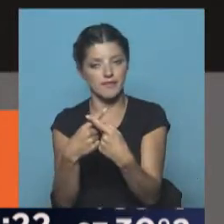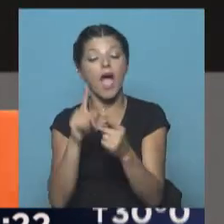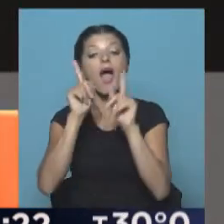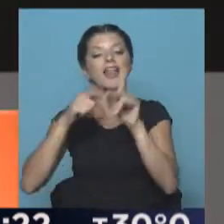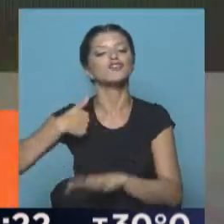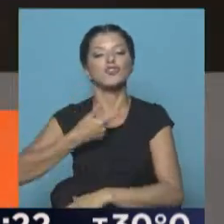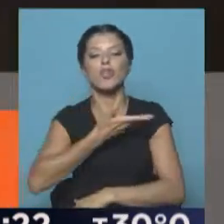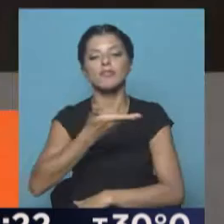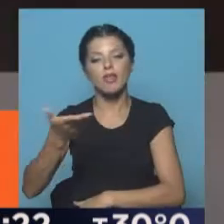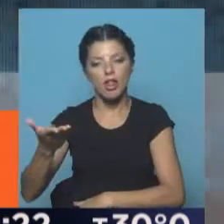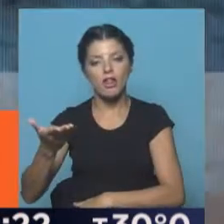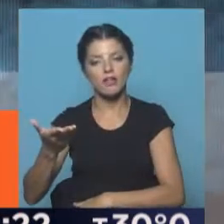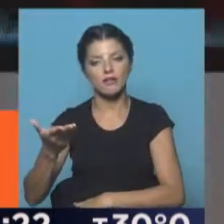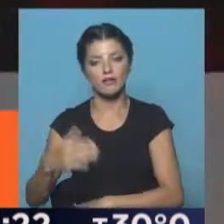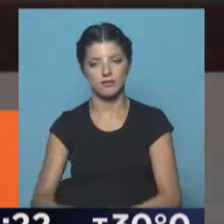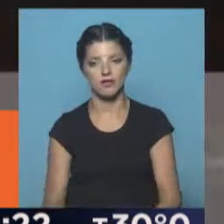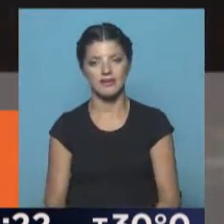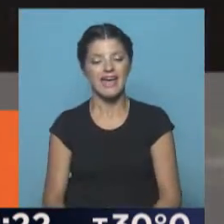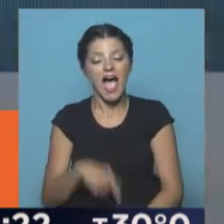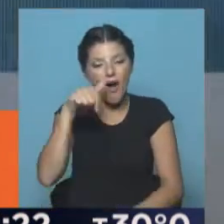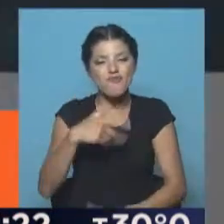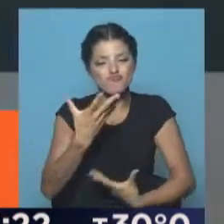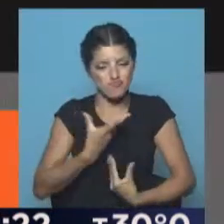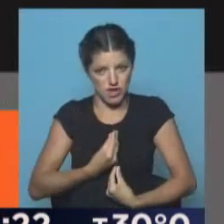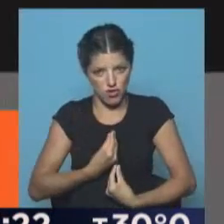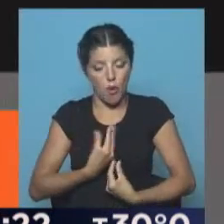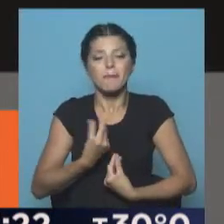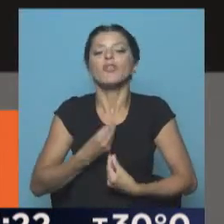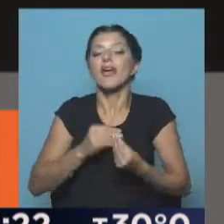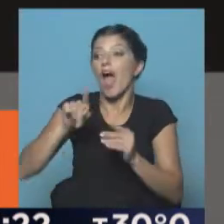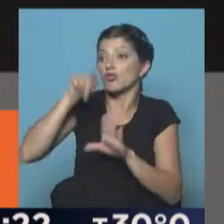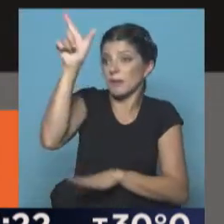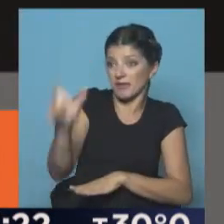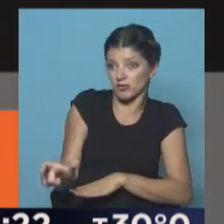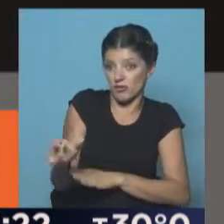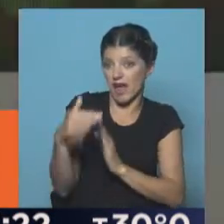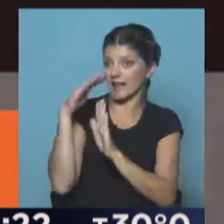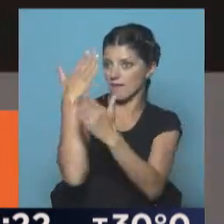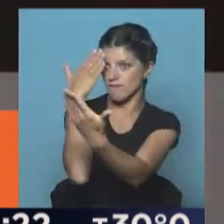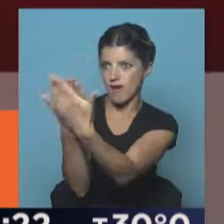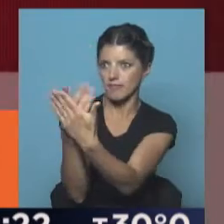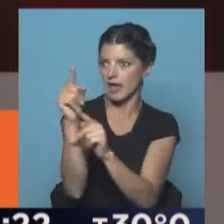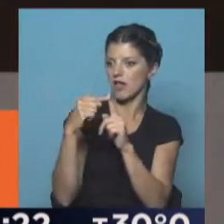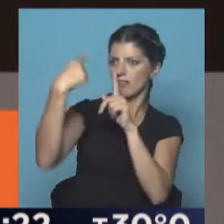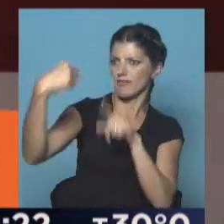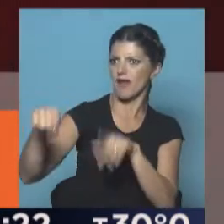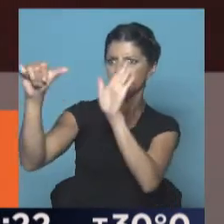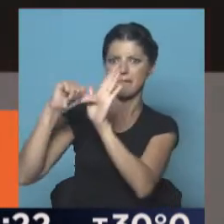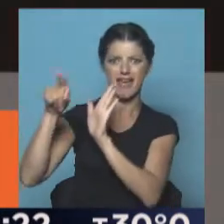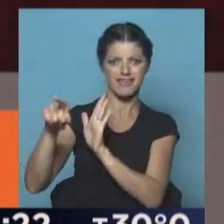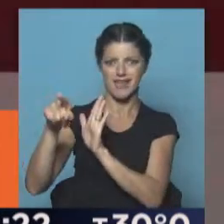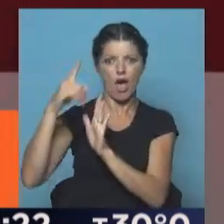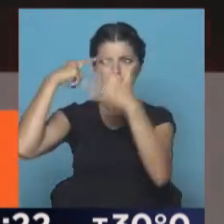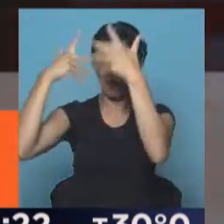han cobrado o han ganado miedo. Miedo al otro, miedo al que vive enfrente porque pertenece a otro país, porque profesa